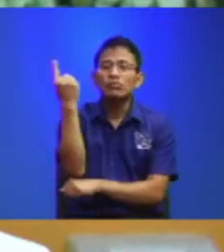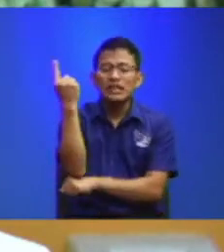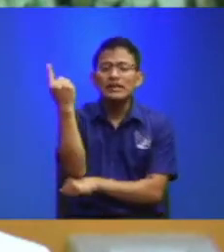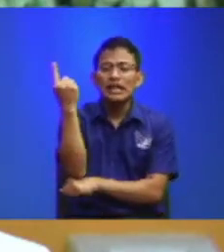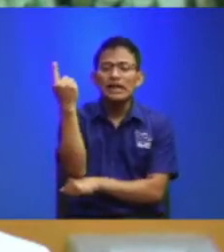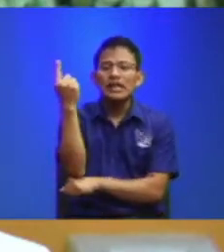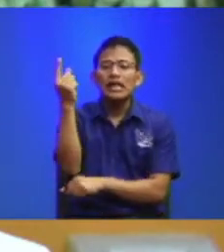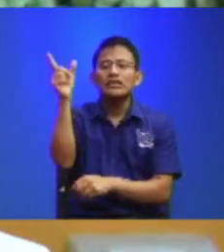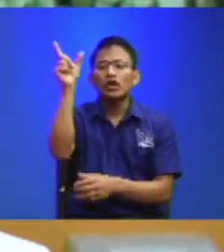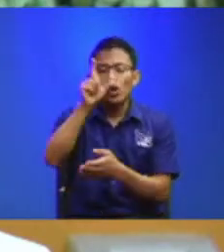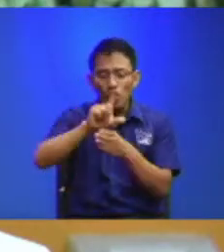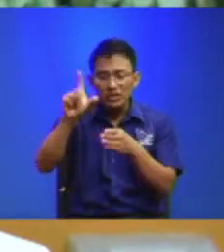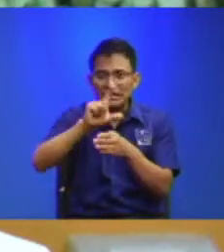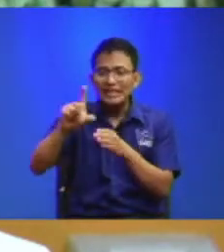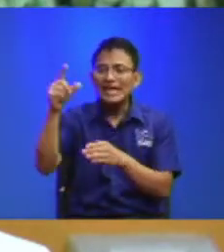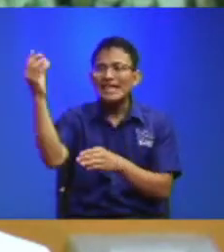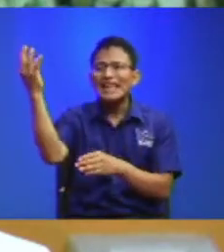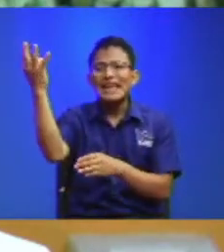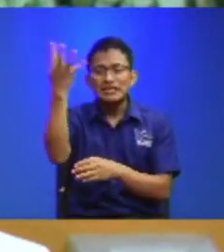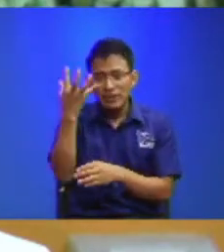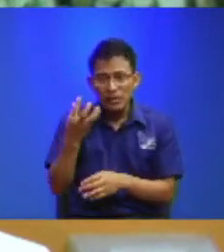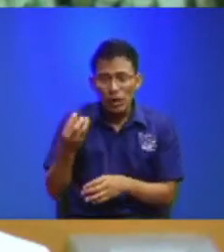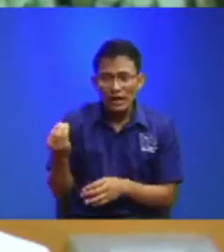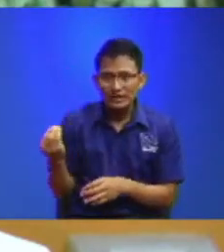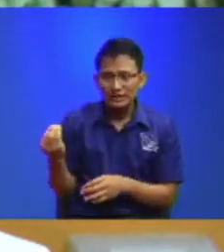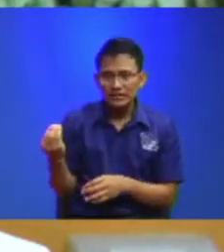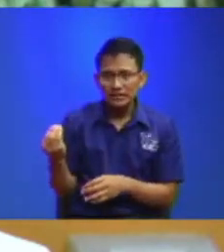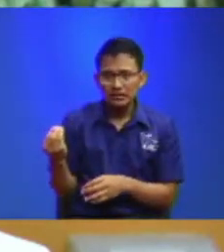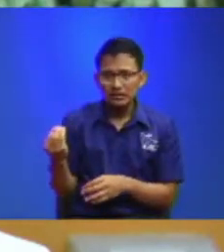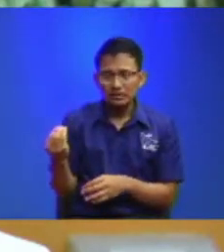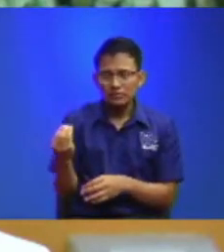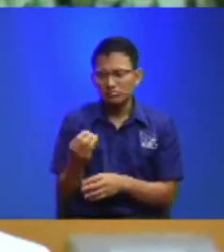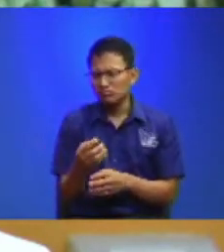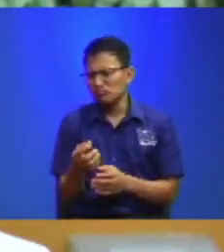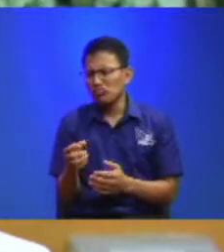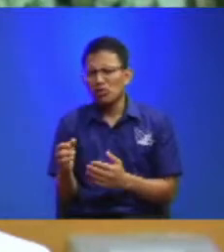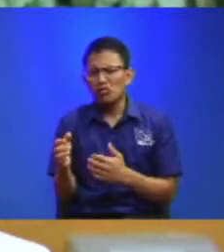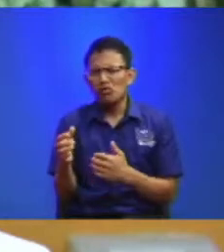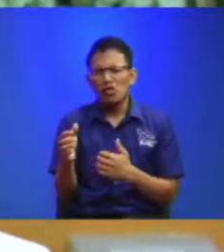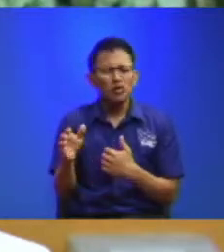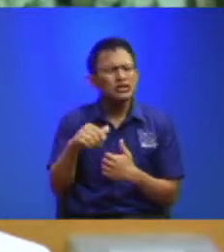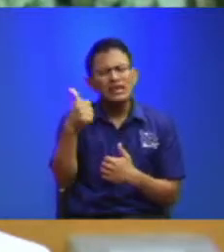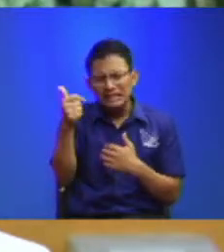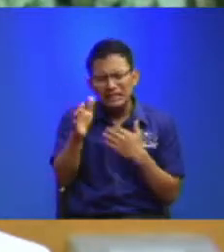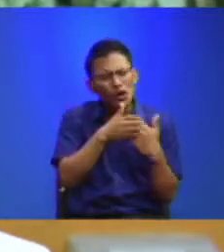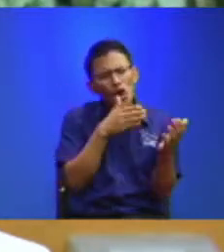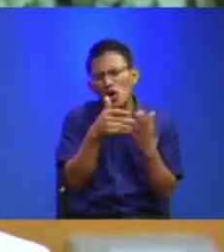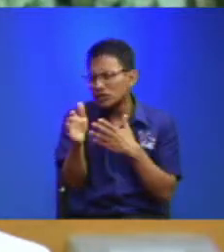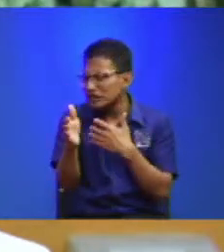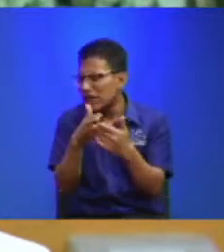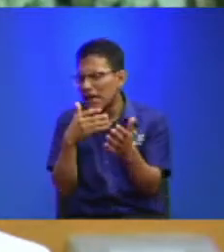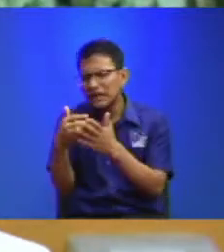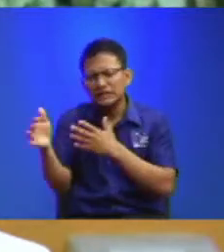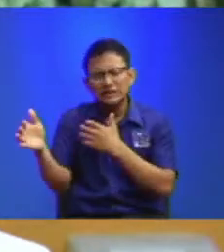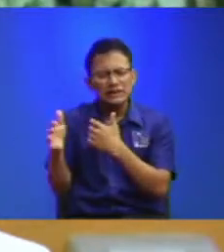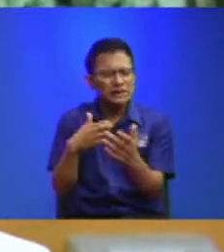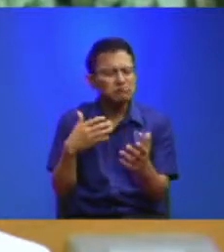predicamos. Pero en las tareas superficiales, carnales, llamémosle así, materiales,